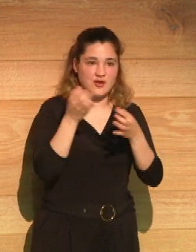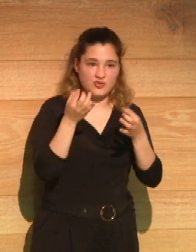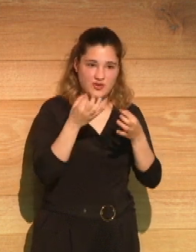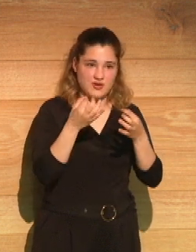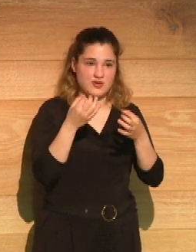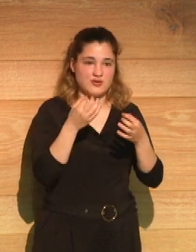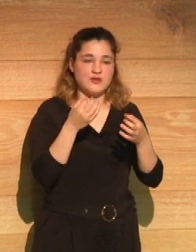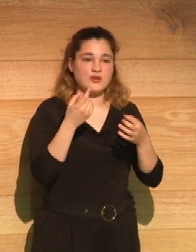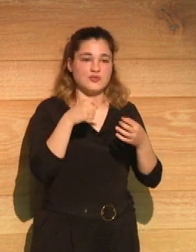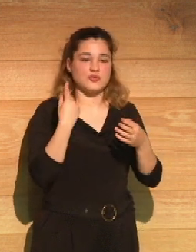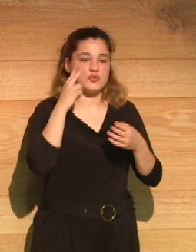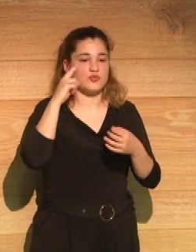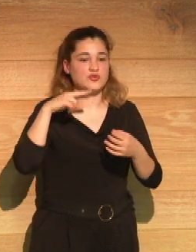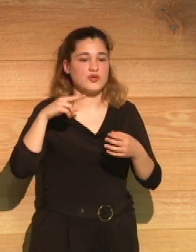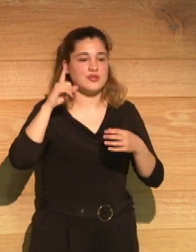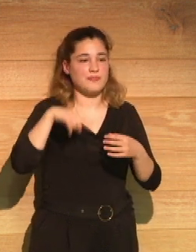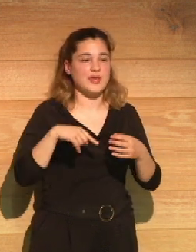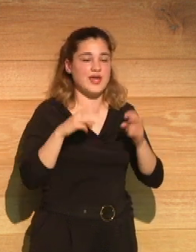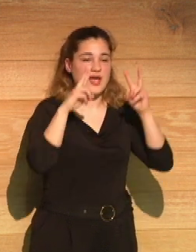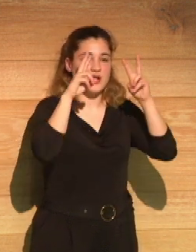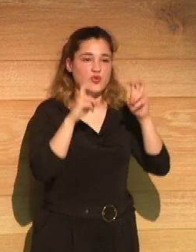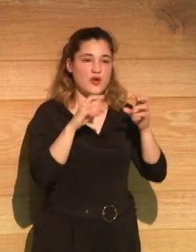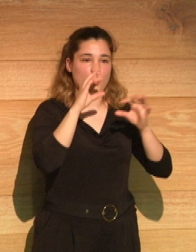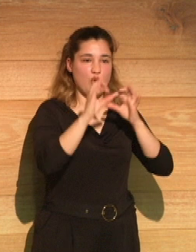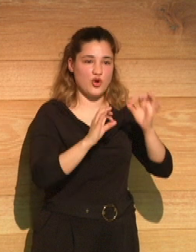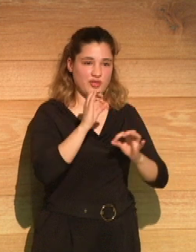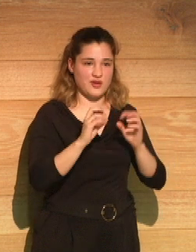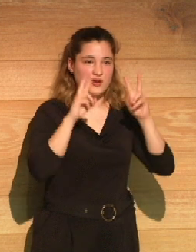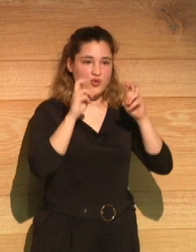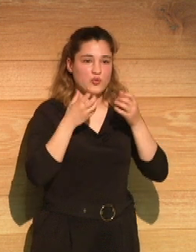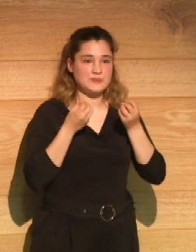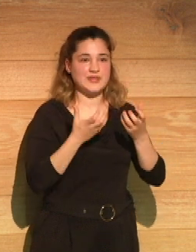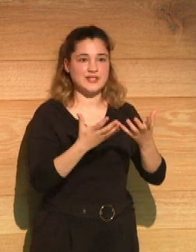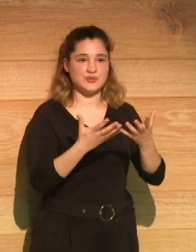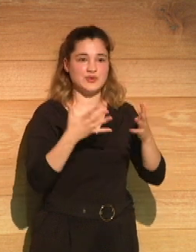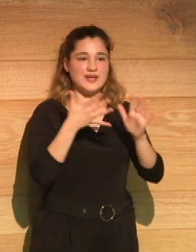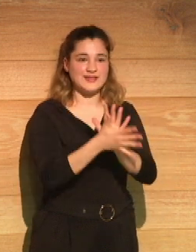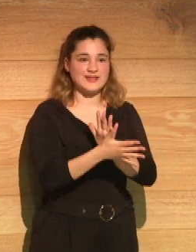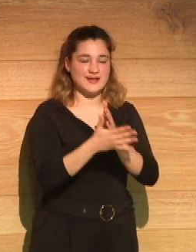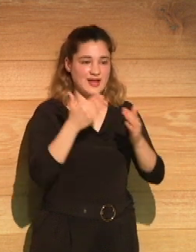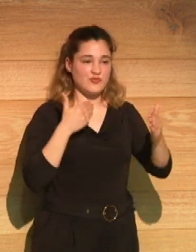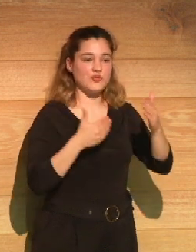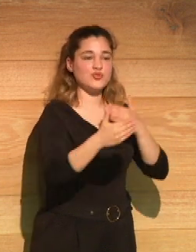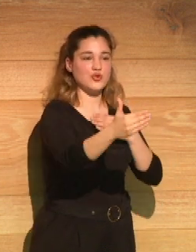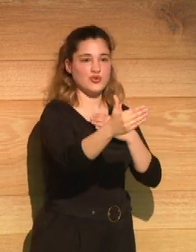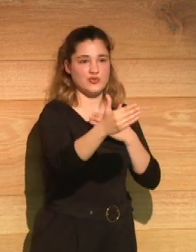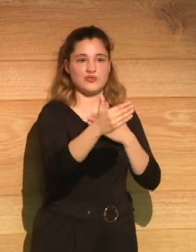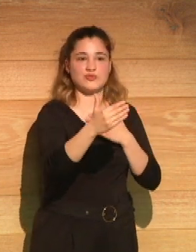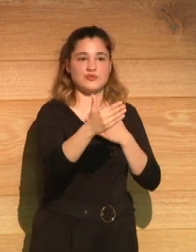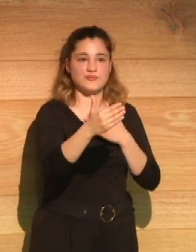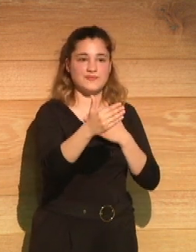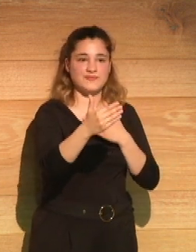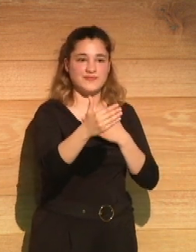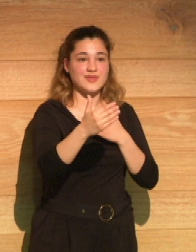el nuevo espíritu, el nuevo orden, que reflejen realmente el futuro, no solo